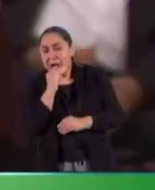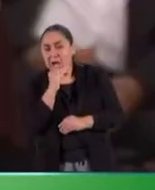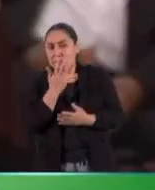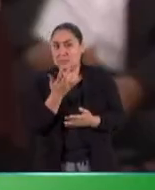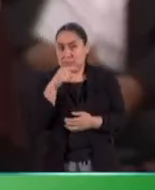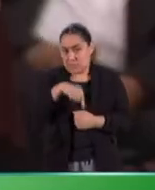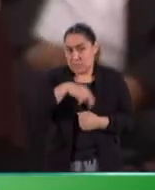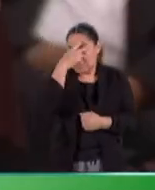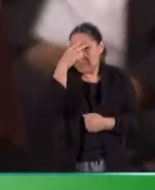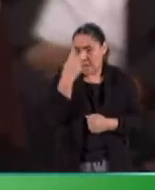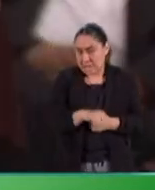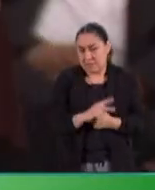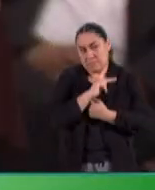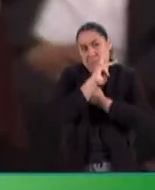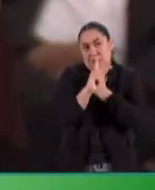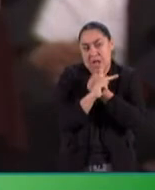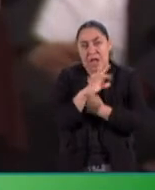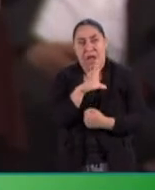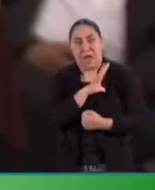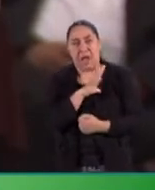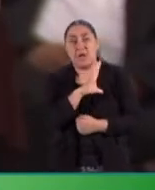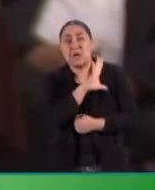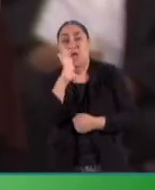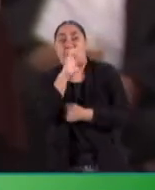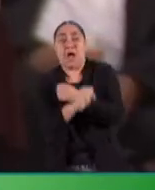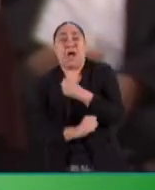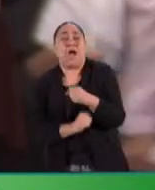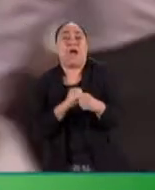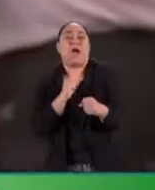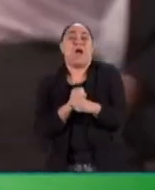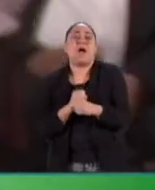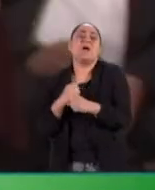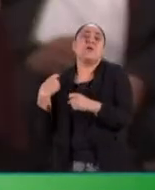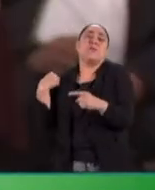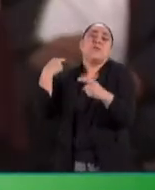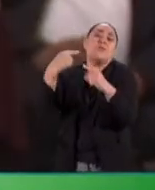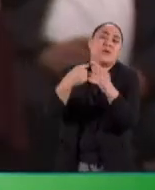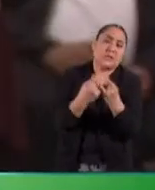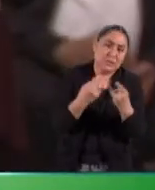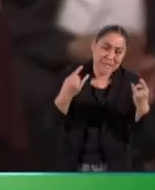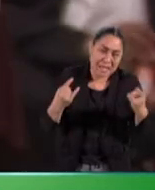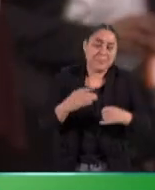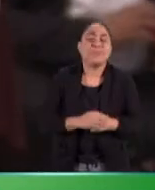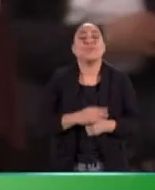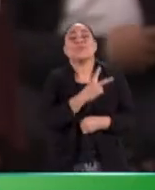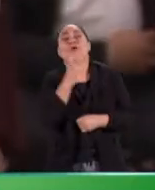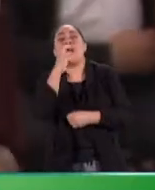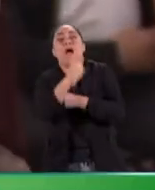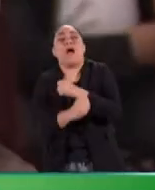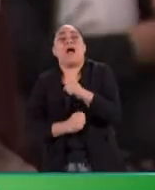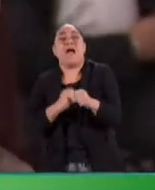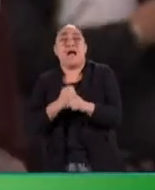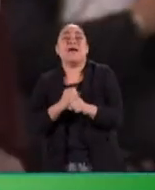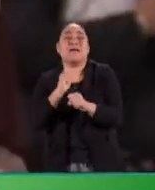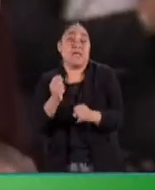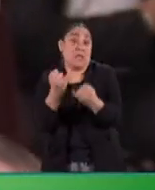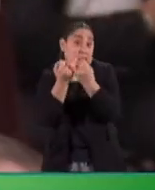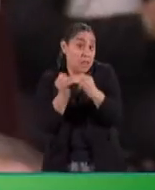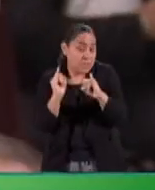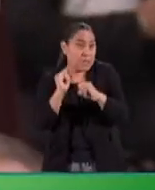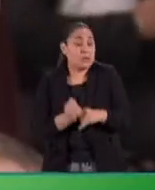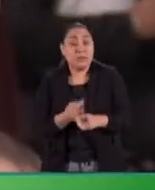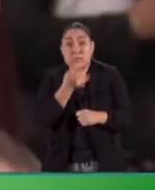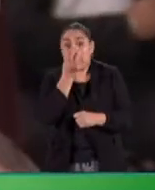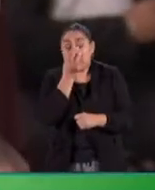pero en México un país con más de 500 años de historia y 200 de vida independiente solo